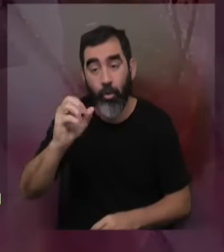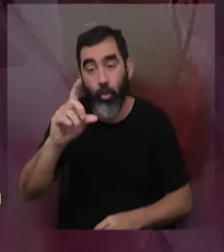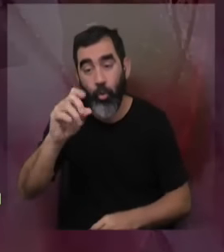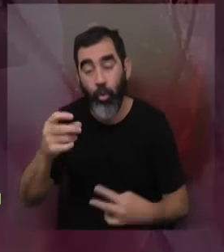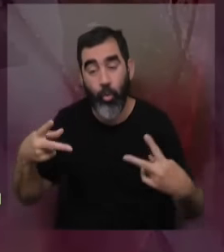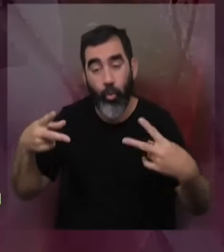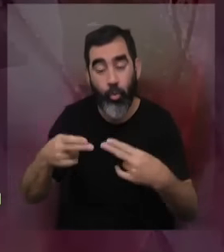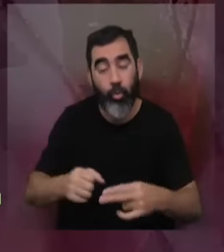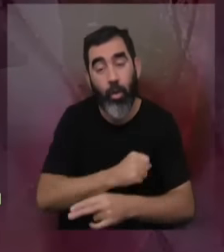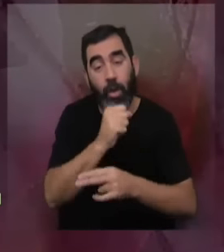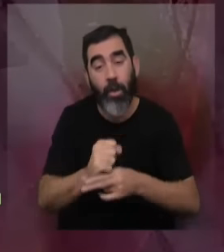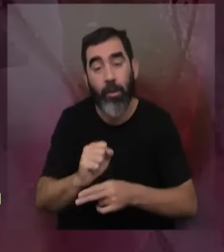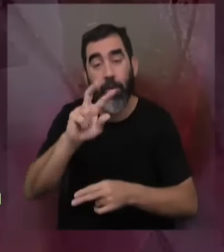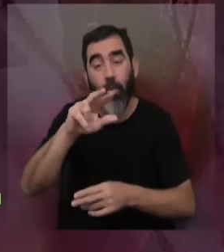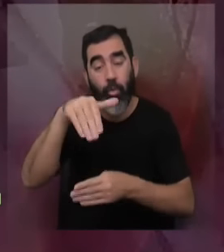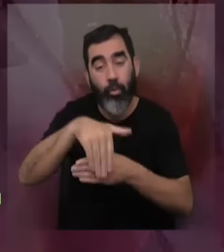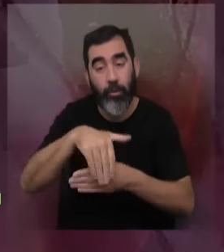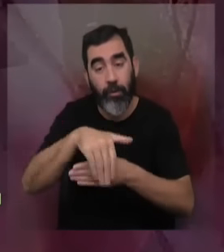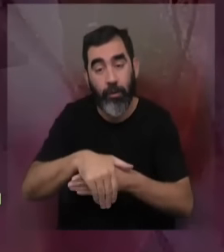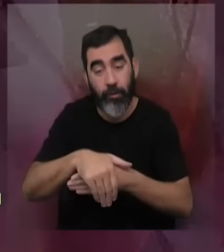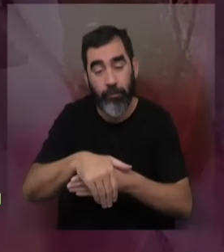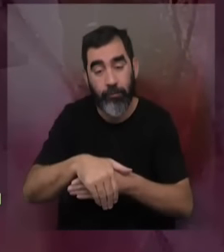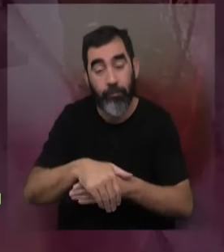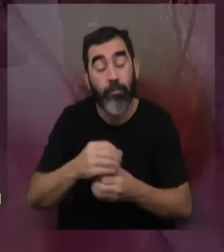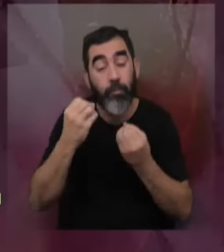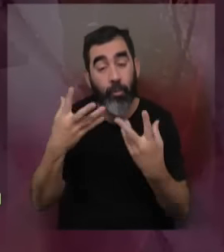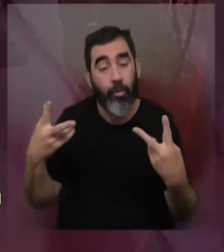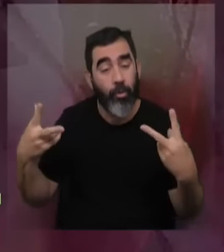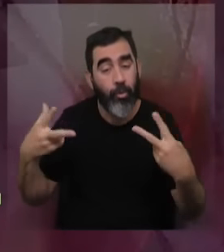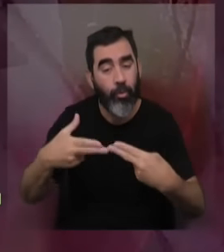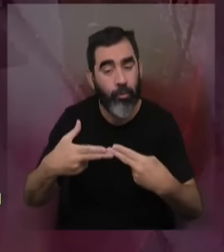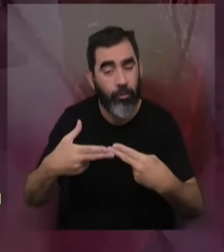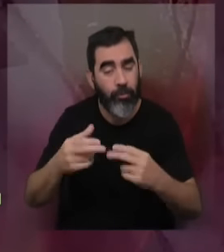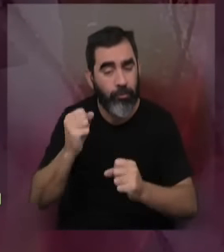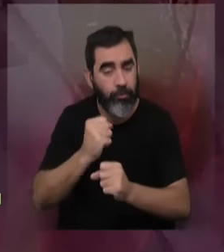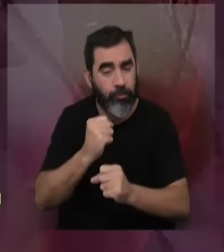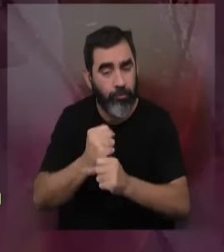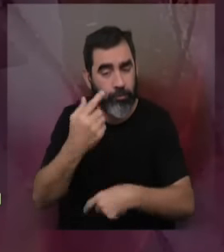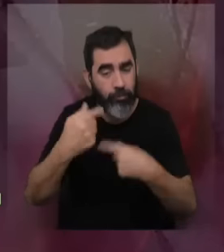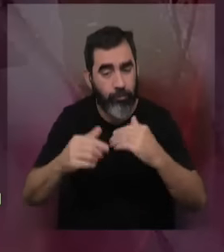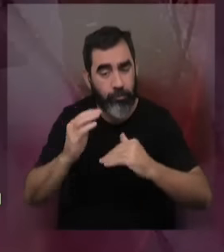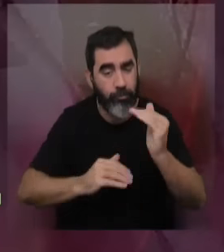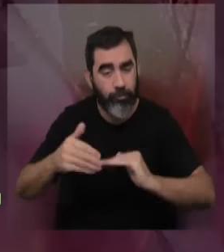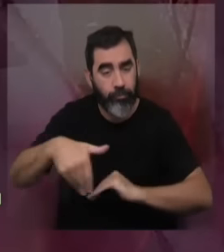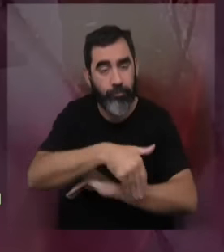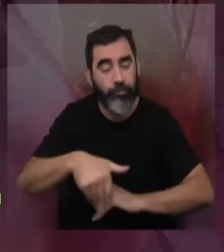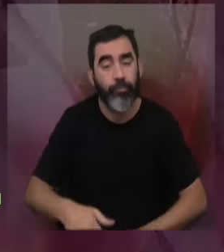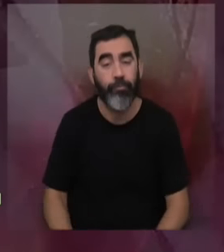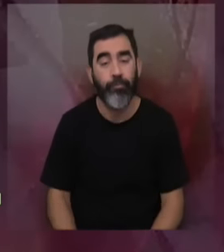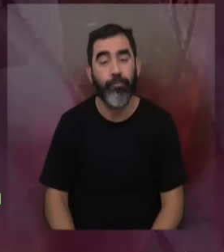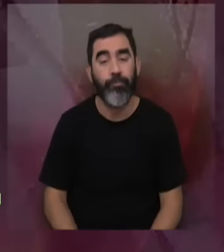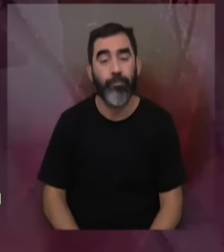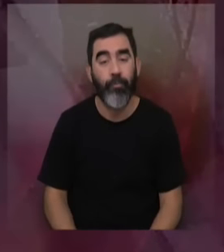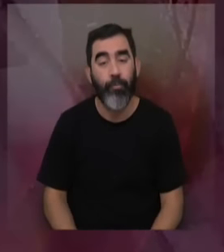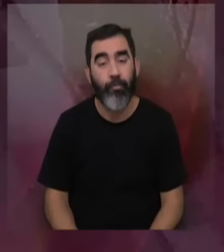circular hasta las 2 de la tarde donde quedará liberado porque bueno se hizo se van a hacer tareas de hormigonado en esa